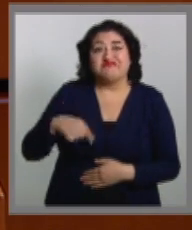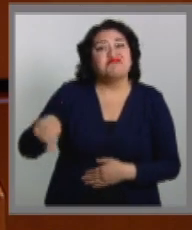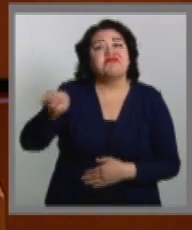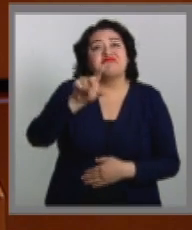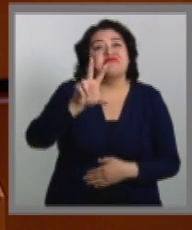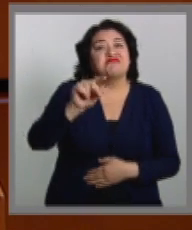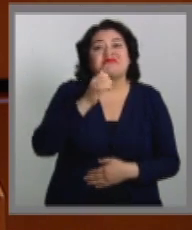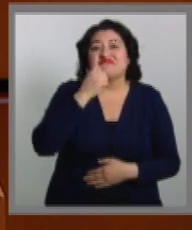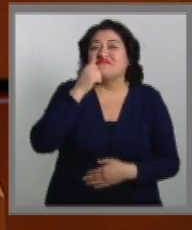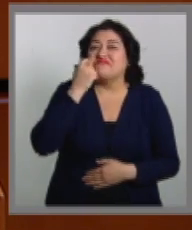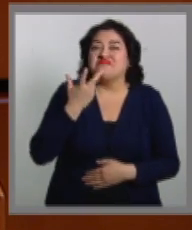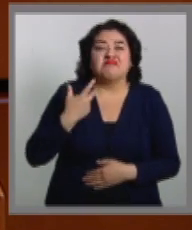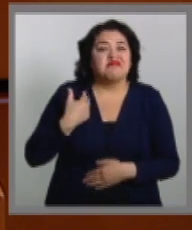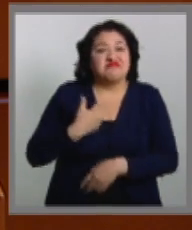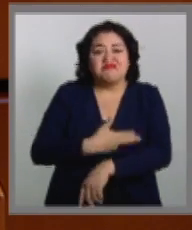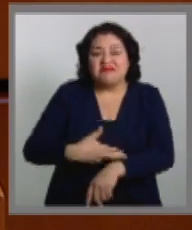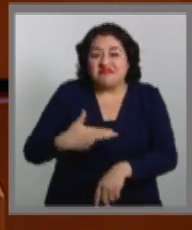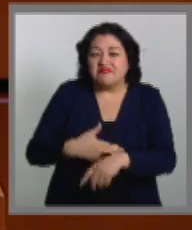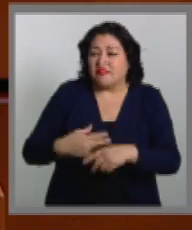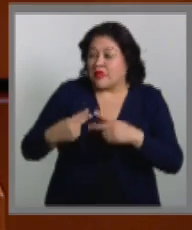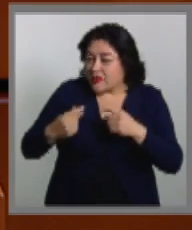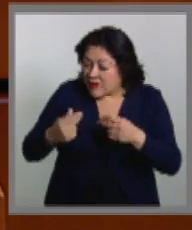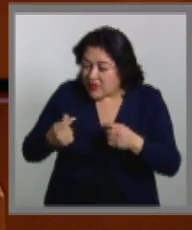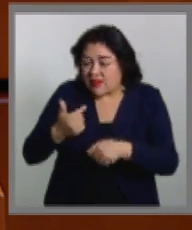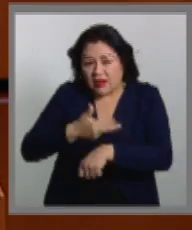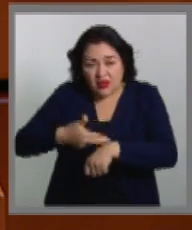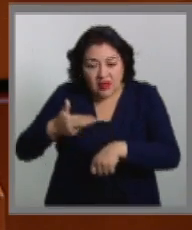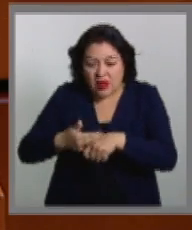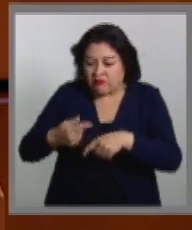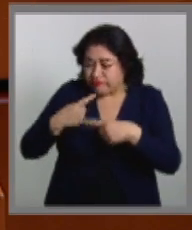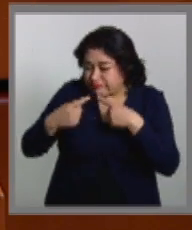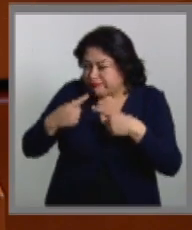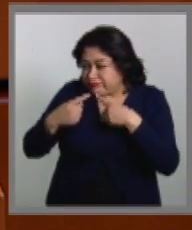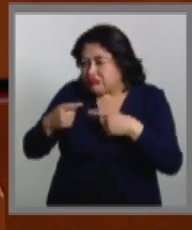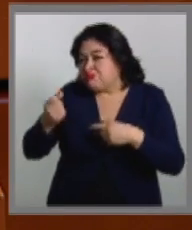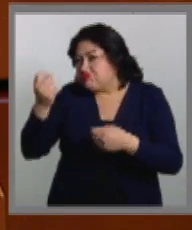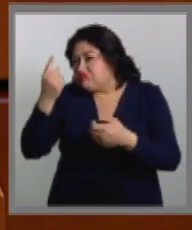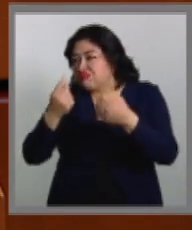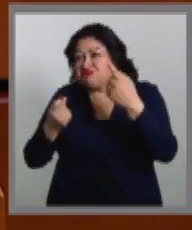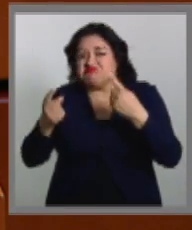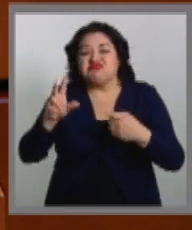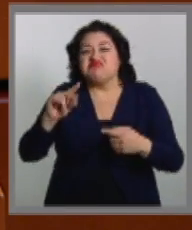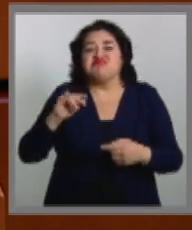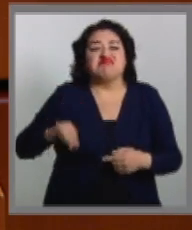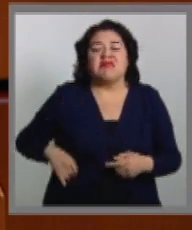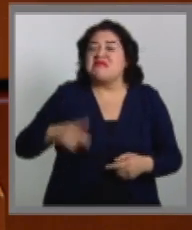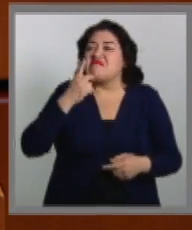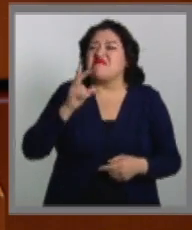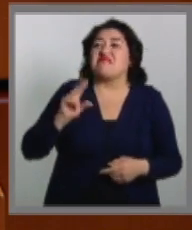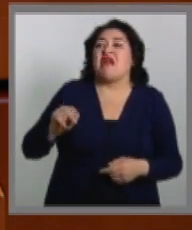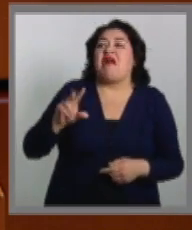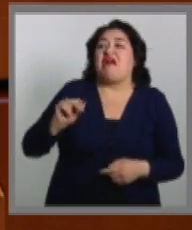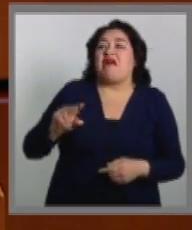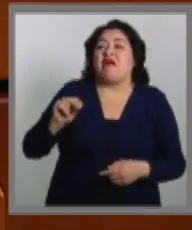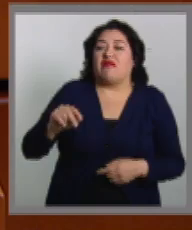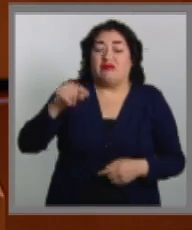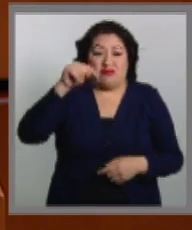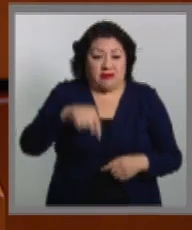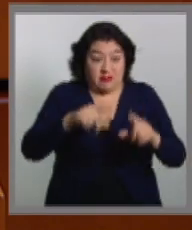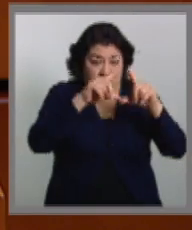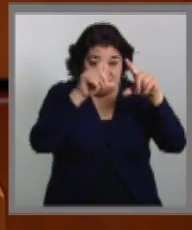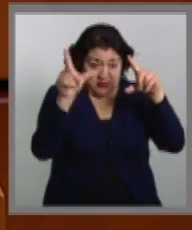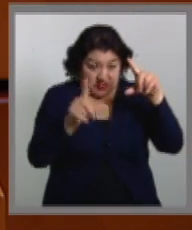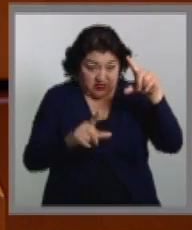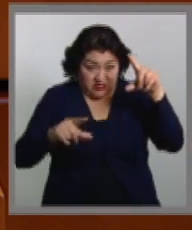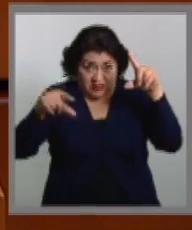receptividad y celeridad por parte de algunos compañeros que se están oponiendo a que en este país